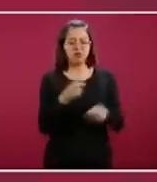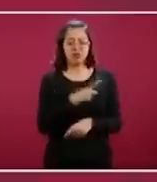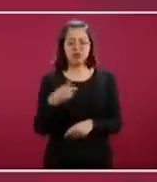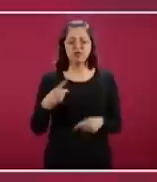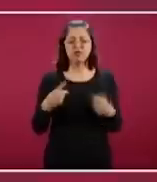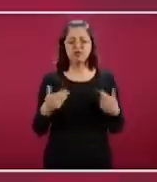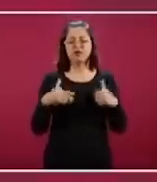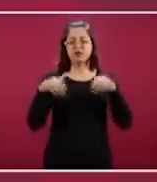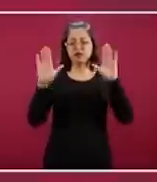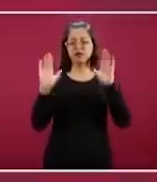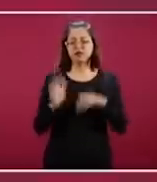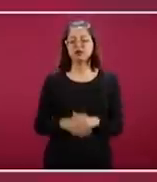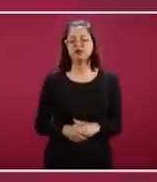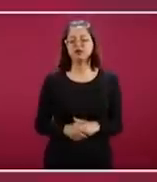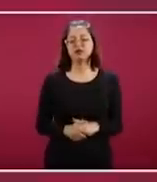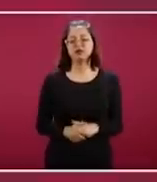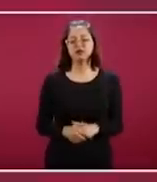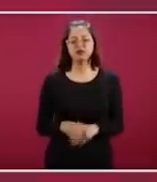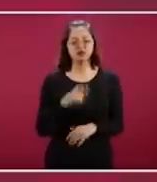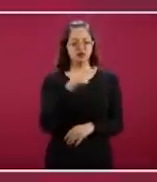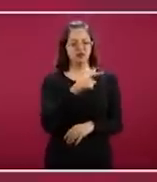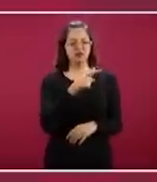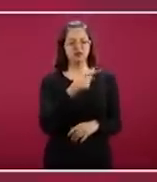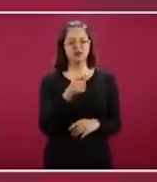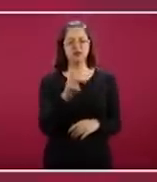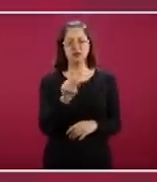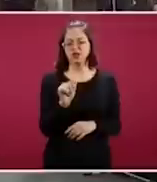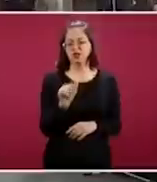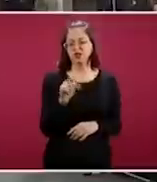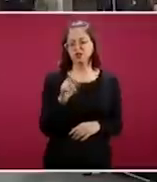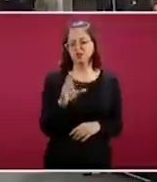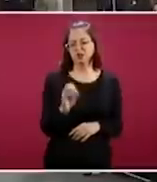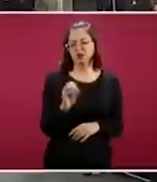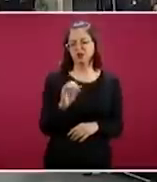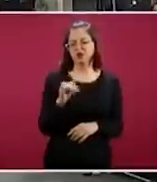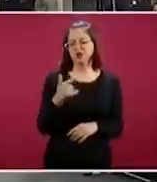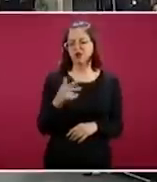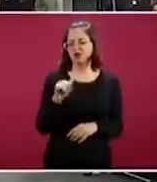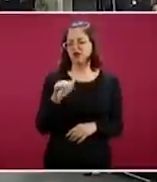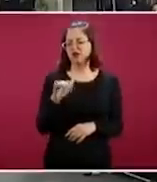para Paco Ignacio Taibo. ¿Lo puedes poner?